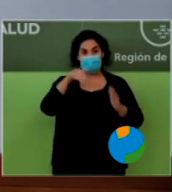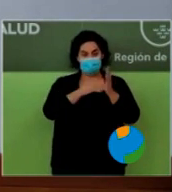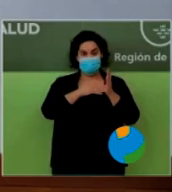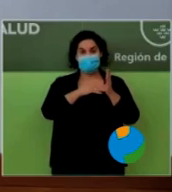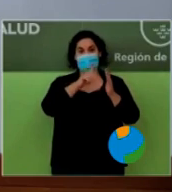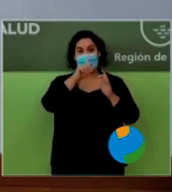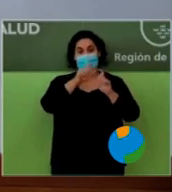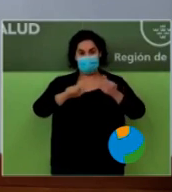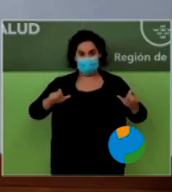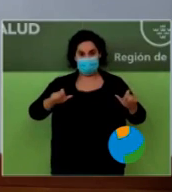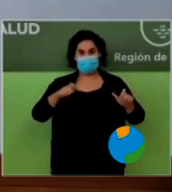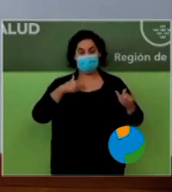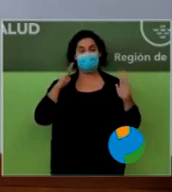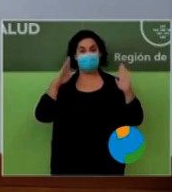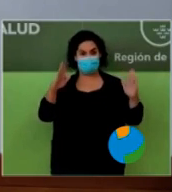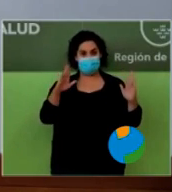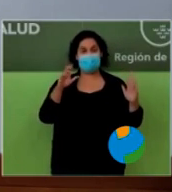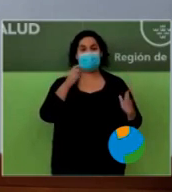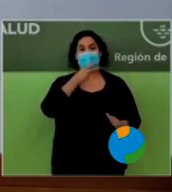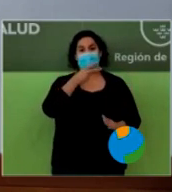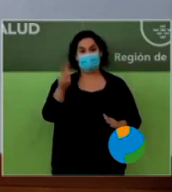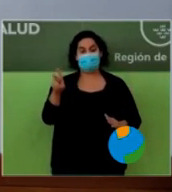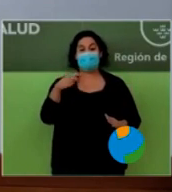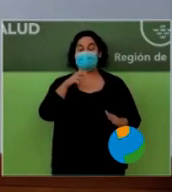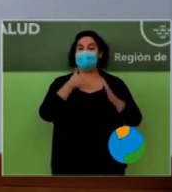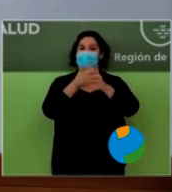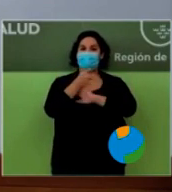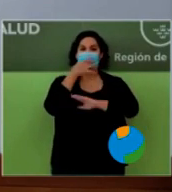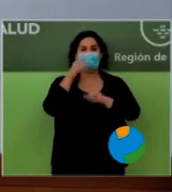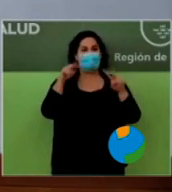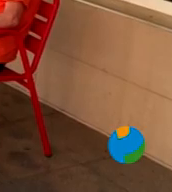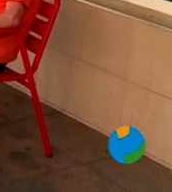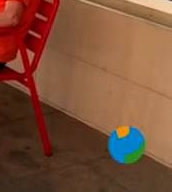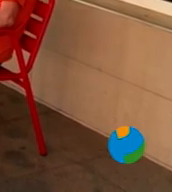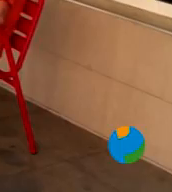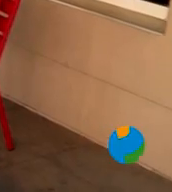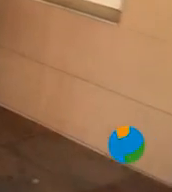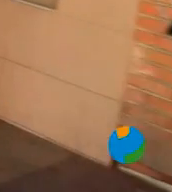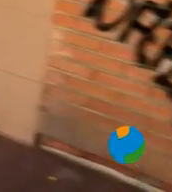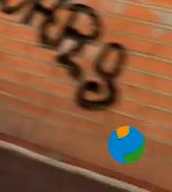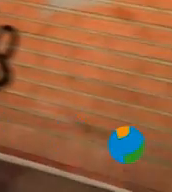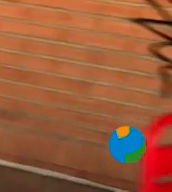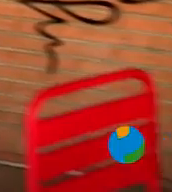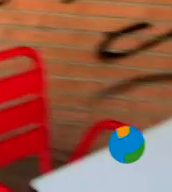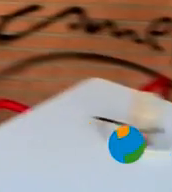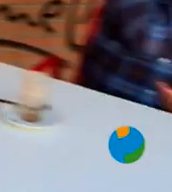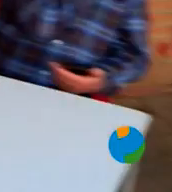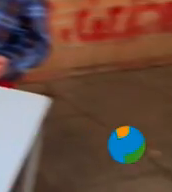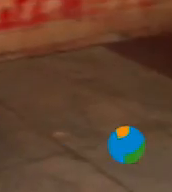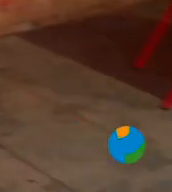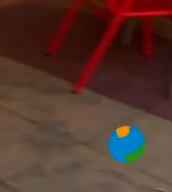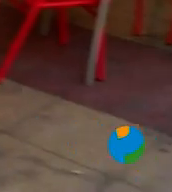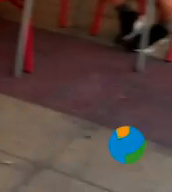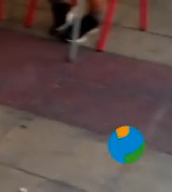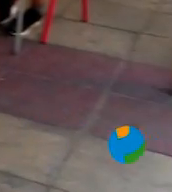días, por lo que podrán abrir las terrazas al 100% de su capacidad a partir del próximo miércoles. La baja incidencia del virus, gracias al esfuerzo